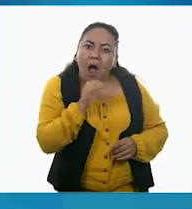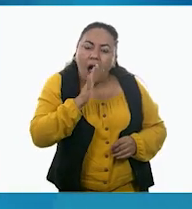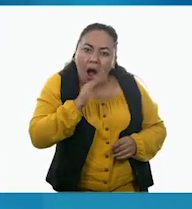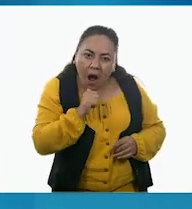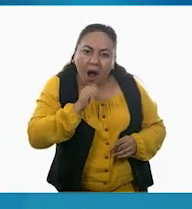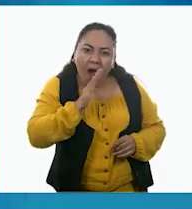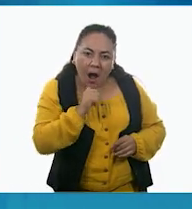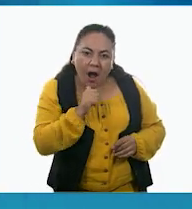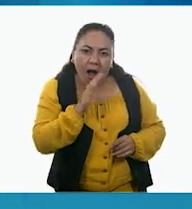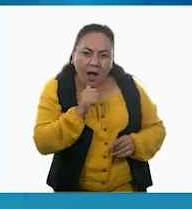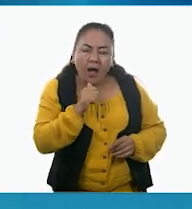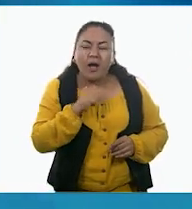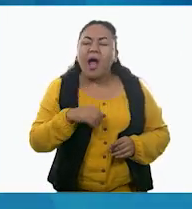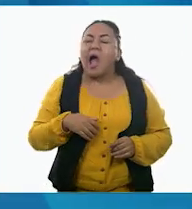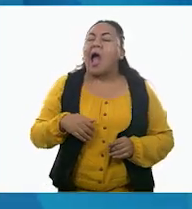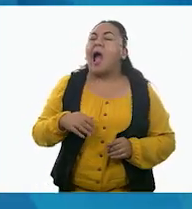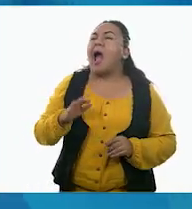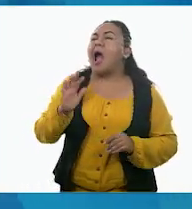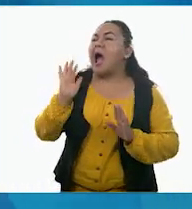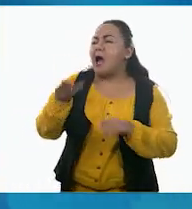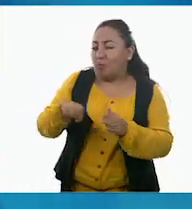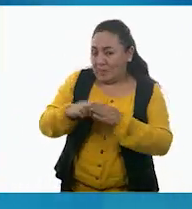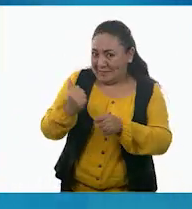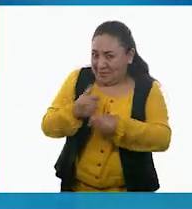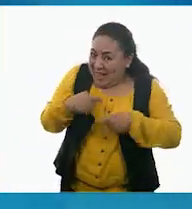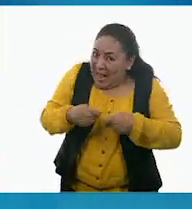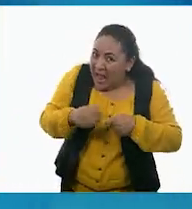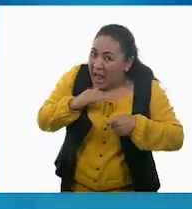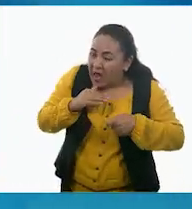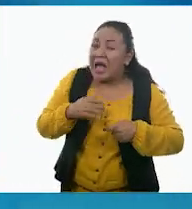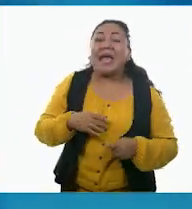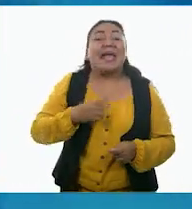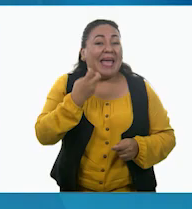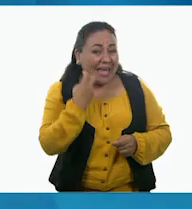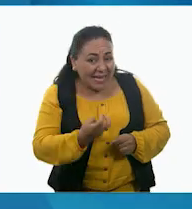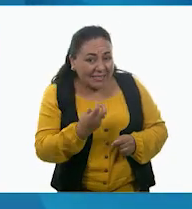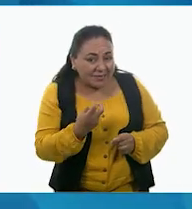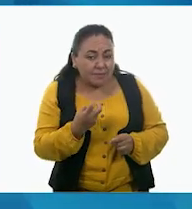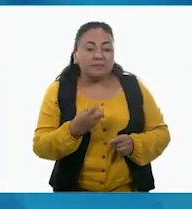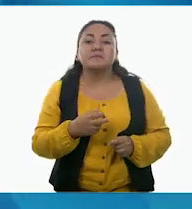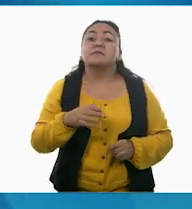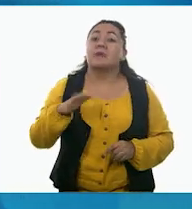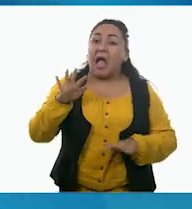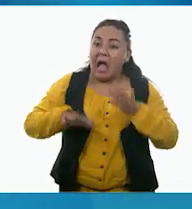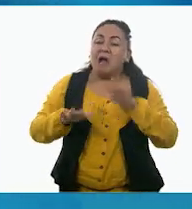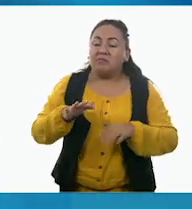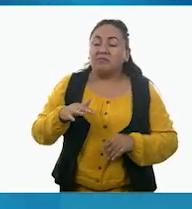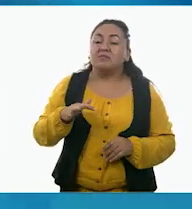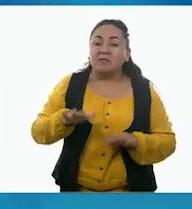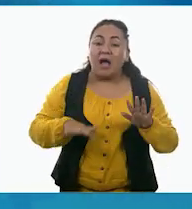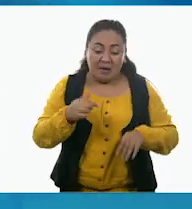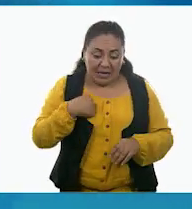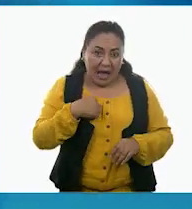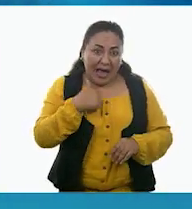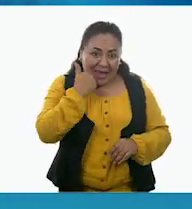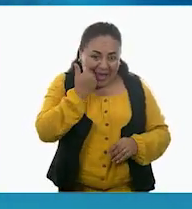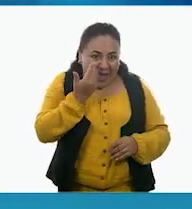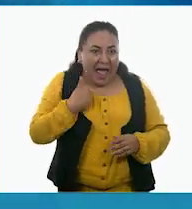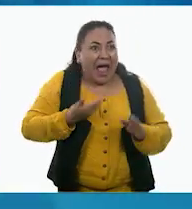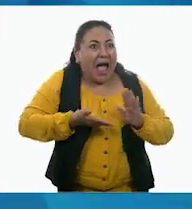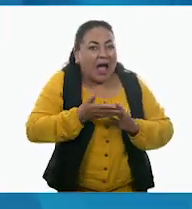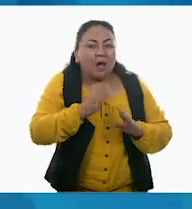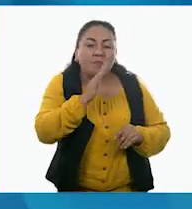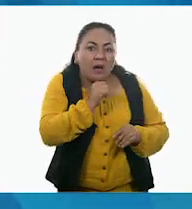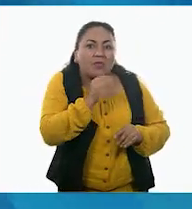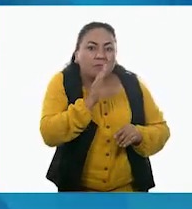¡Ja! ¿A que ni quilpis no cac? ¡Quema! ¡Quemanía neguan yunki ni machilía! ¡Queman a ni hueli ni así pan se chichantli!